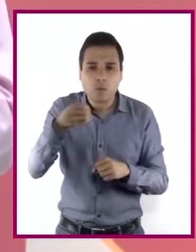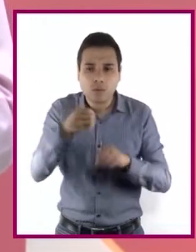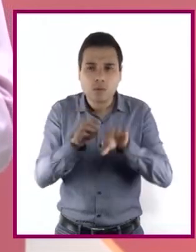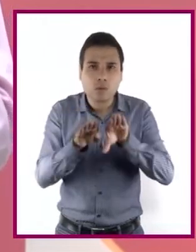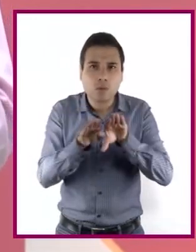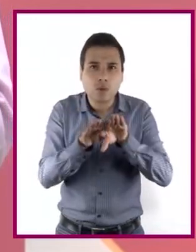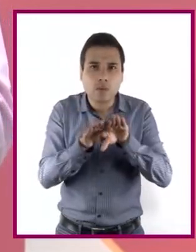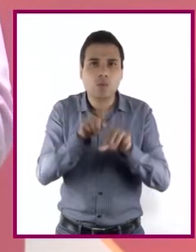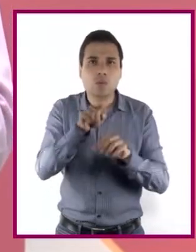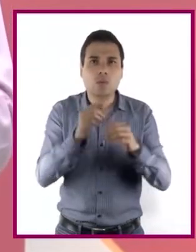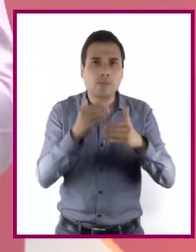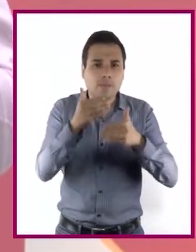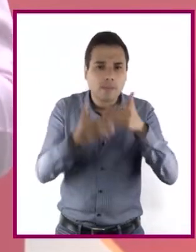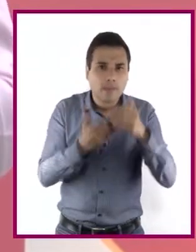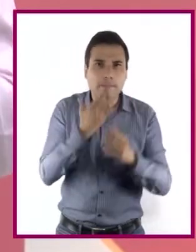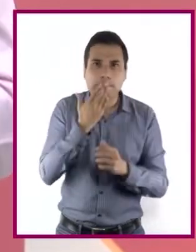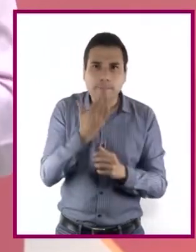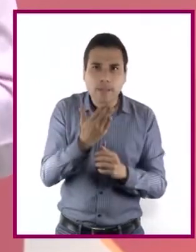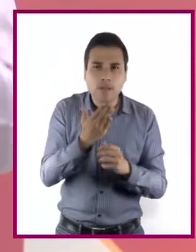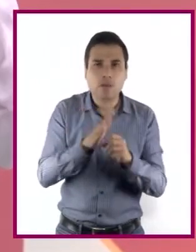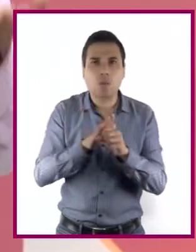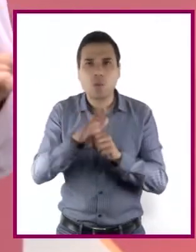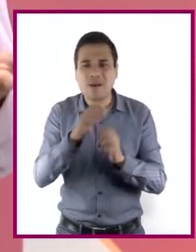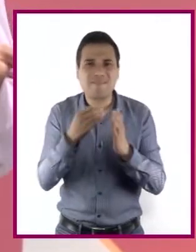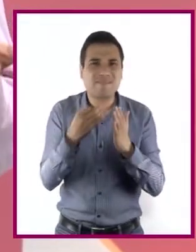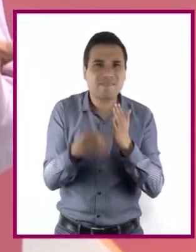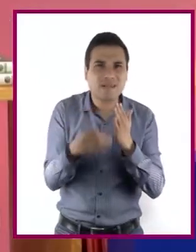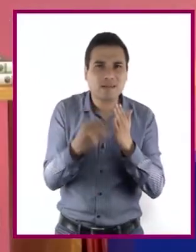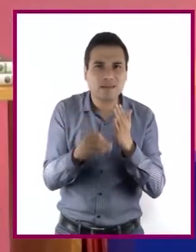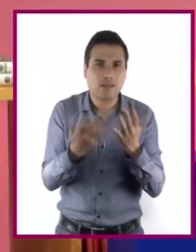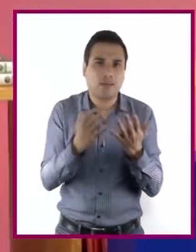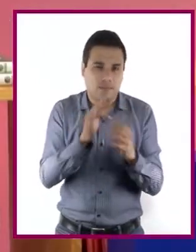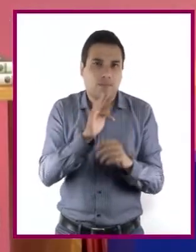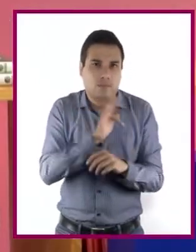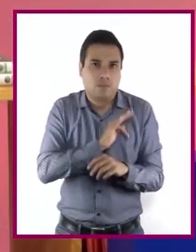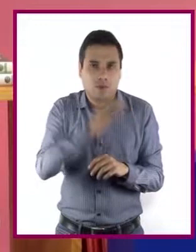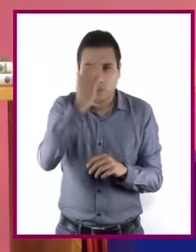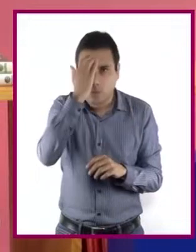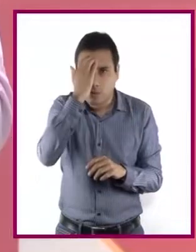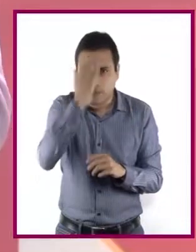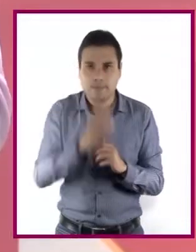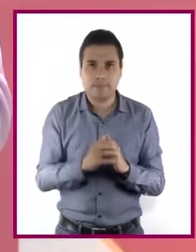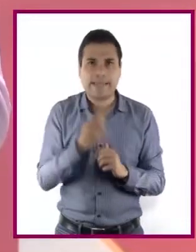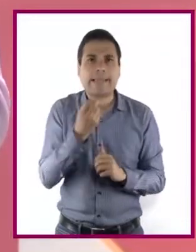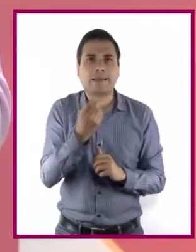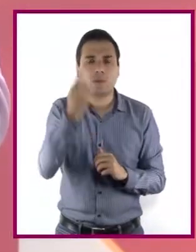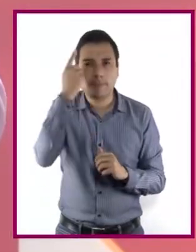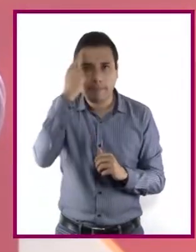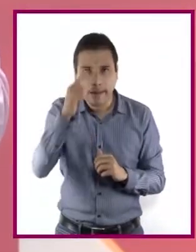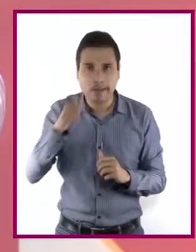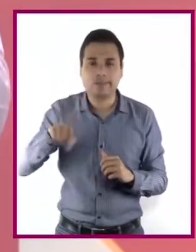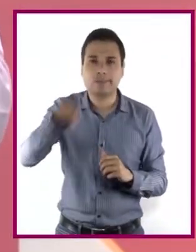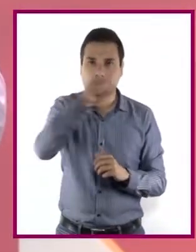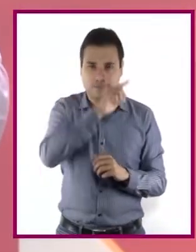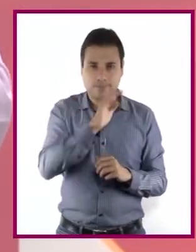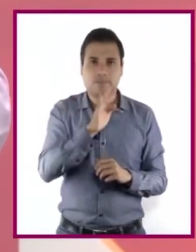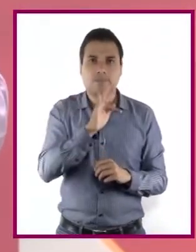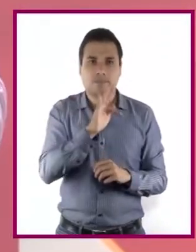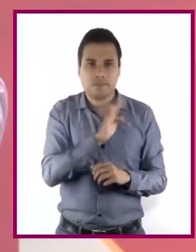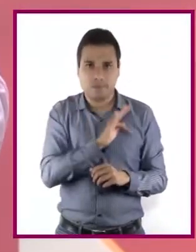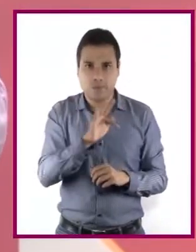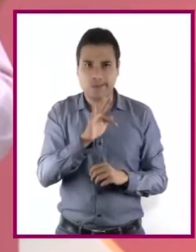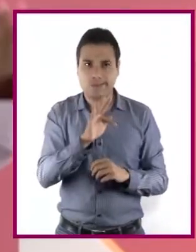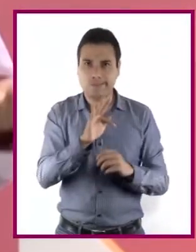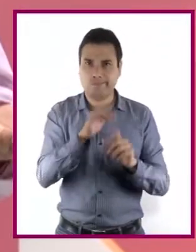de dicho proceso manejamos bien y cuáles todavía debemos afinar. Esto con la finalidad de ayudarnos a conocer dónde residen